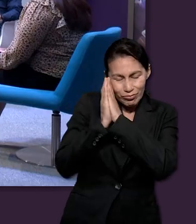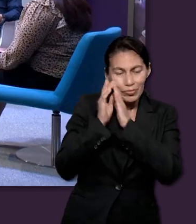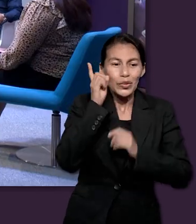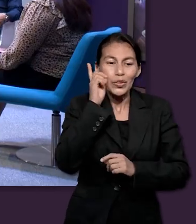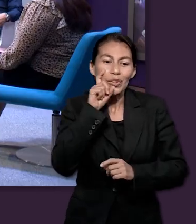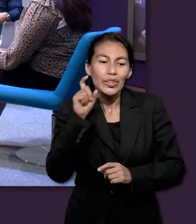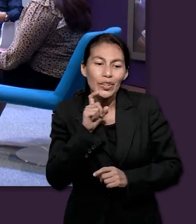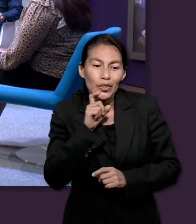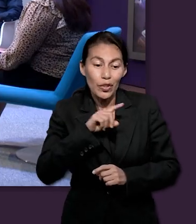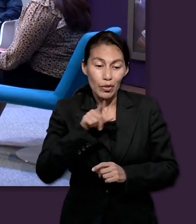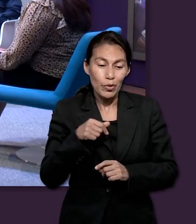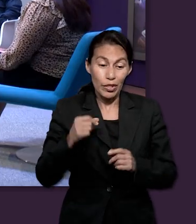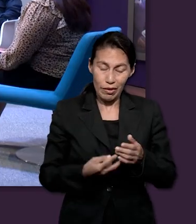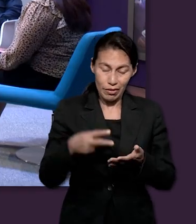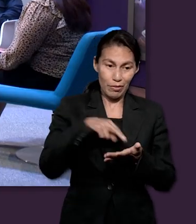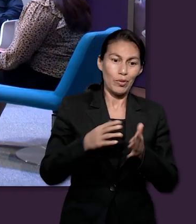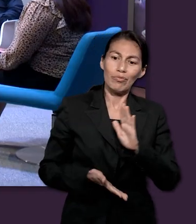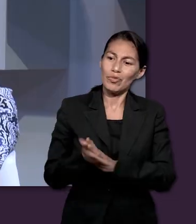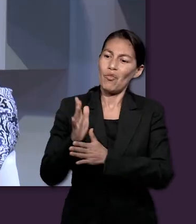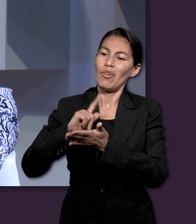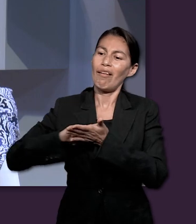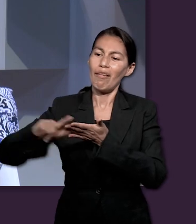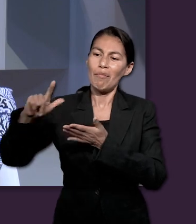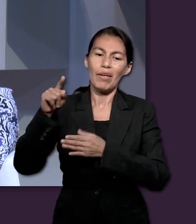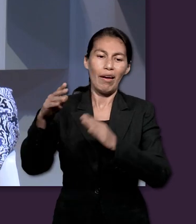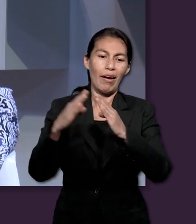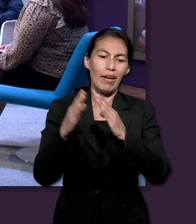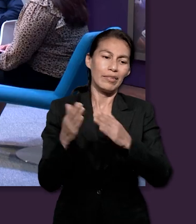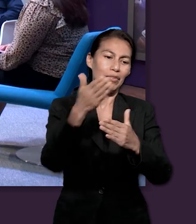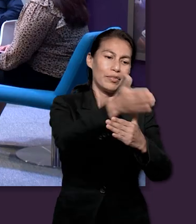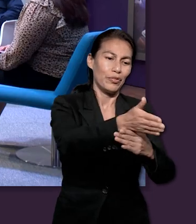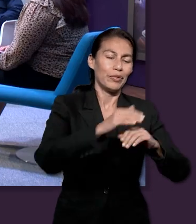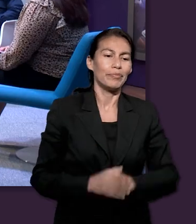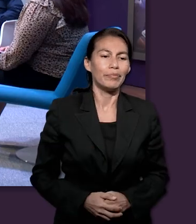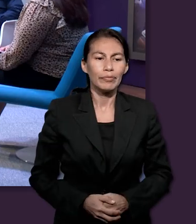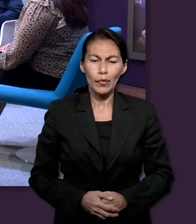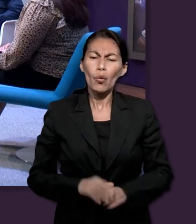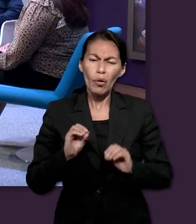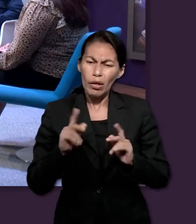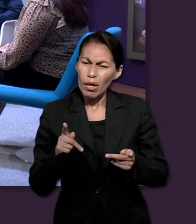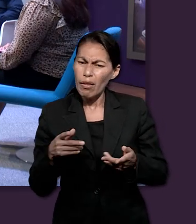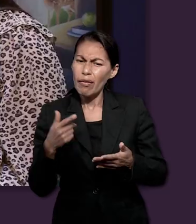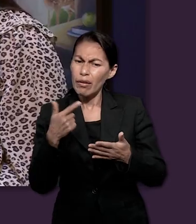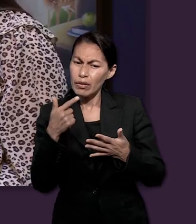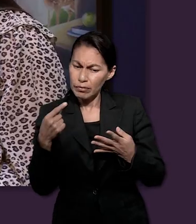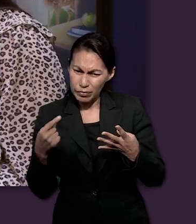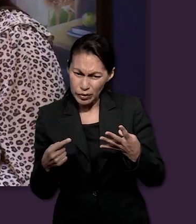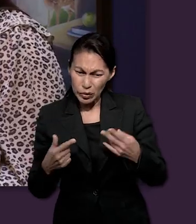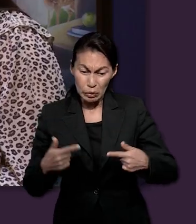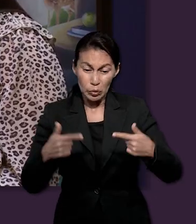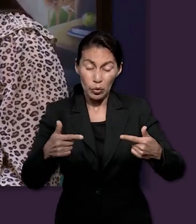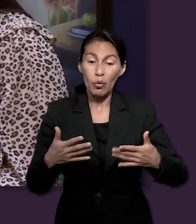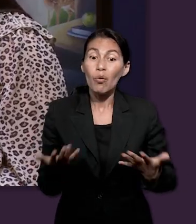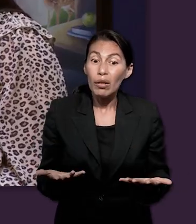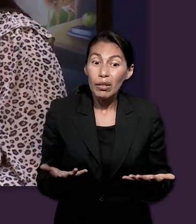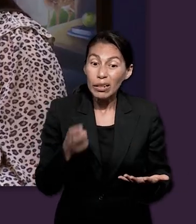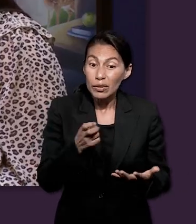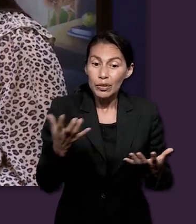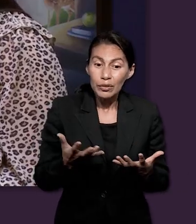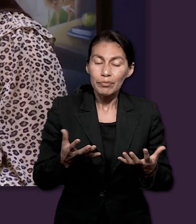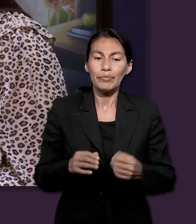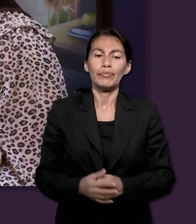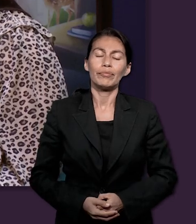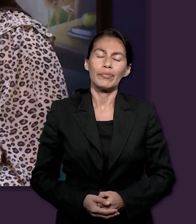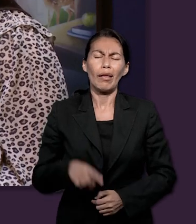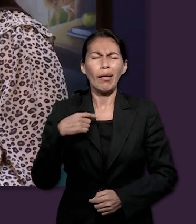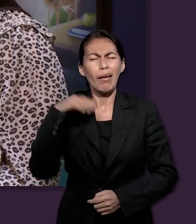las consecuencias de este acto? Bueno, yo creo que también como es una historia pues muy conocida, sabemos